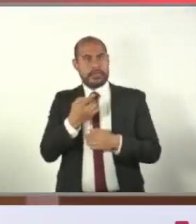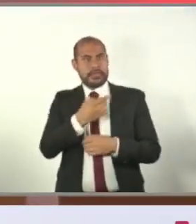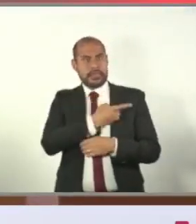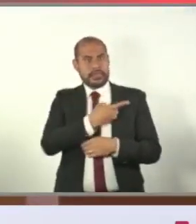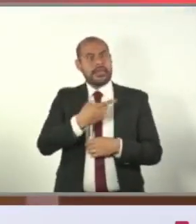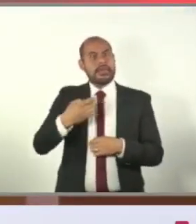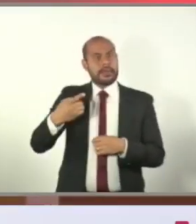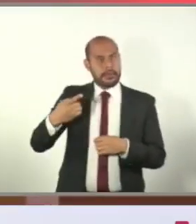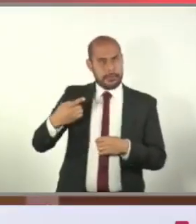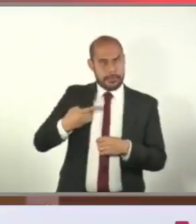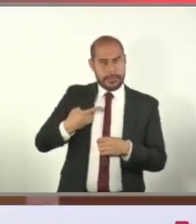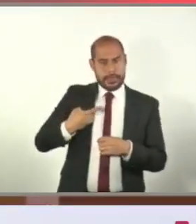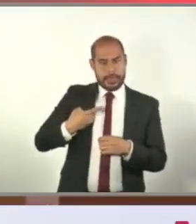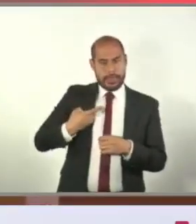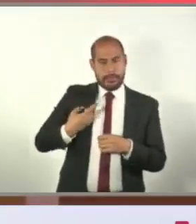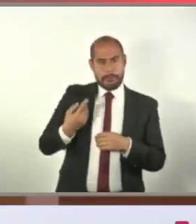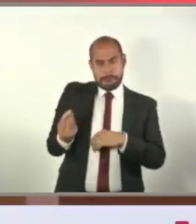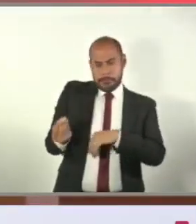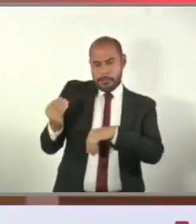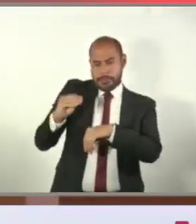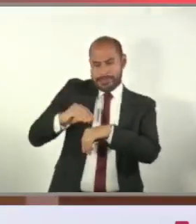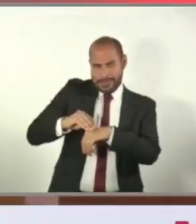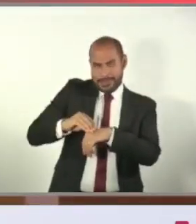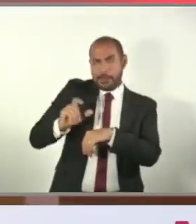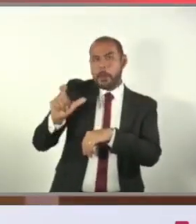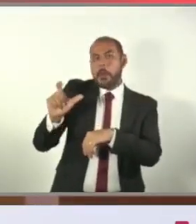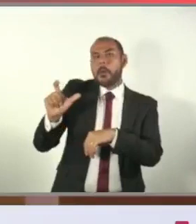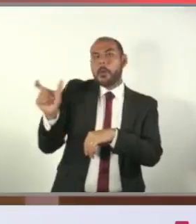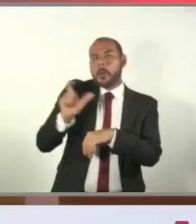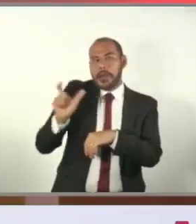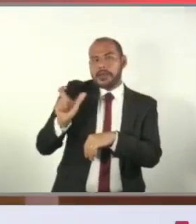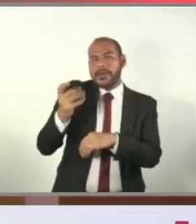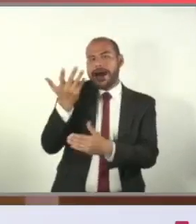las obras que en las palabras.